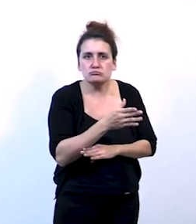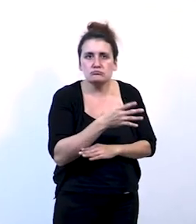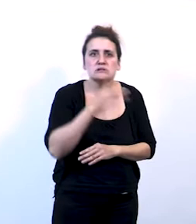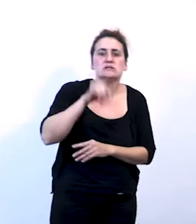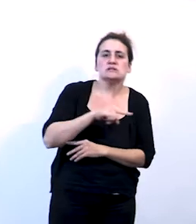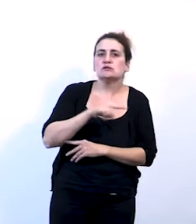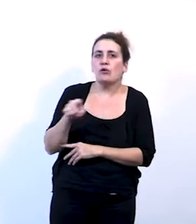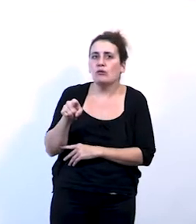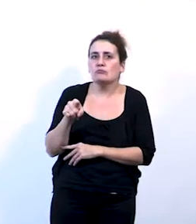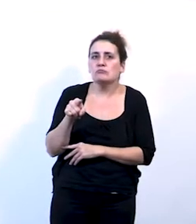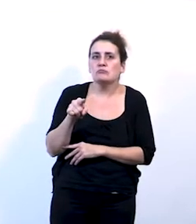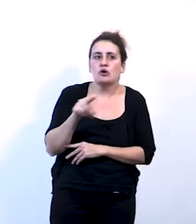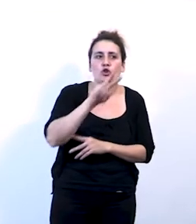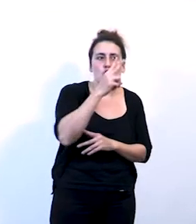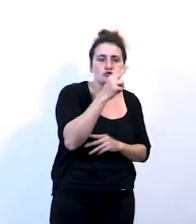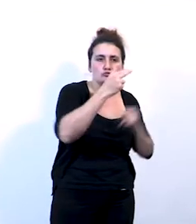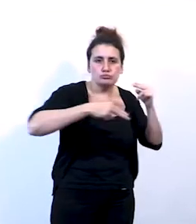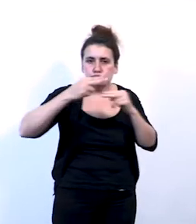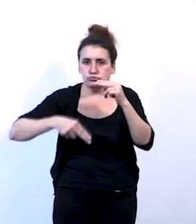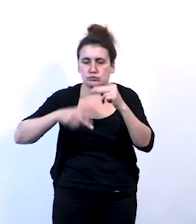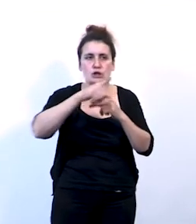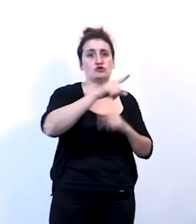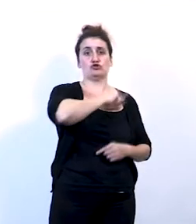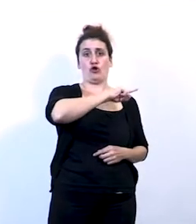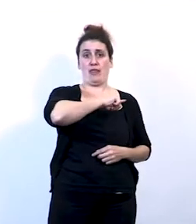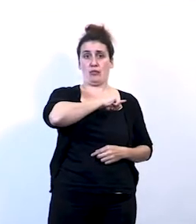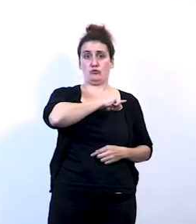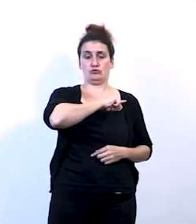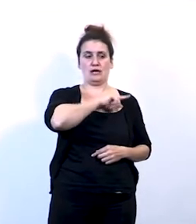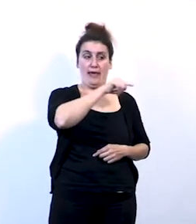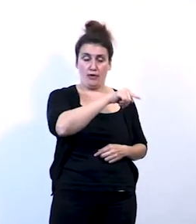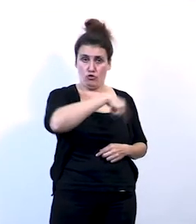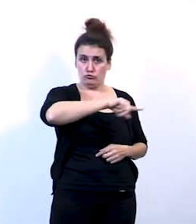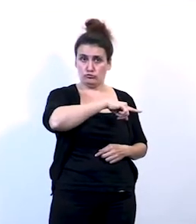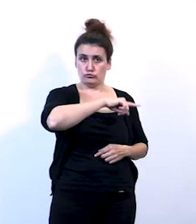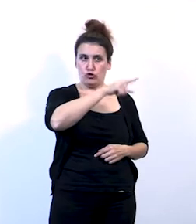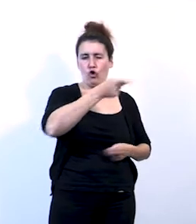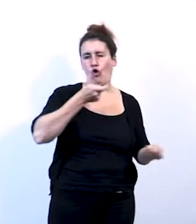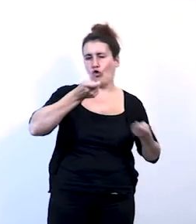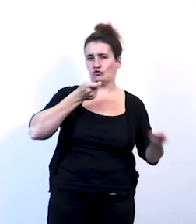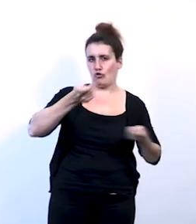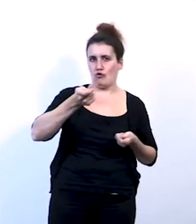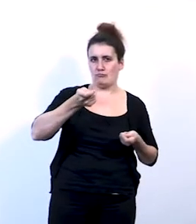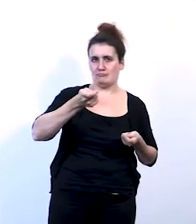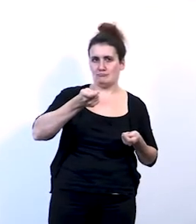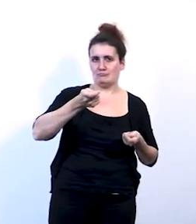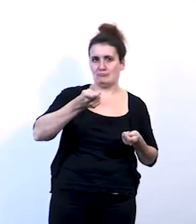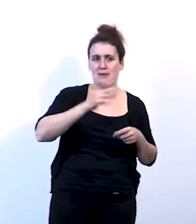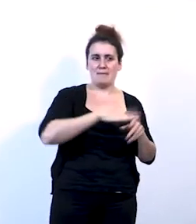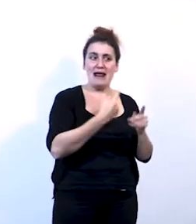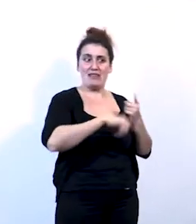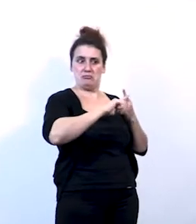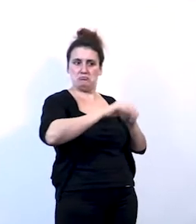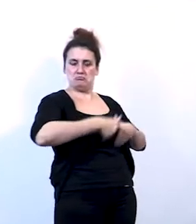llegar? Los dos puntos de chequeo. Los soldados, ellos tienen el control para devolverme. ¿Me van a devolver o